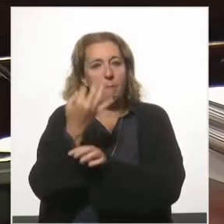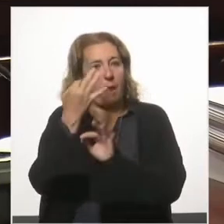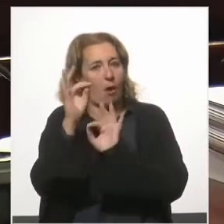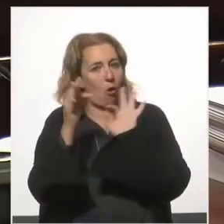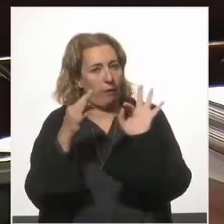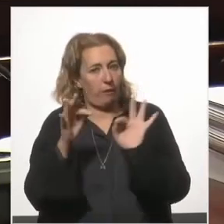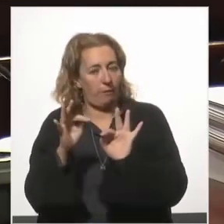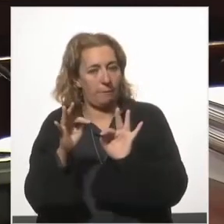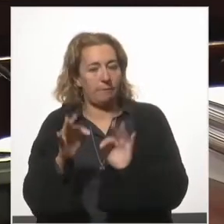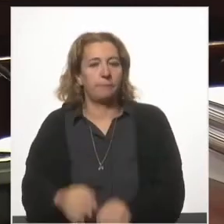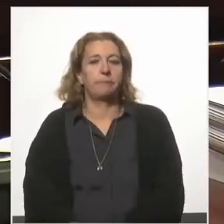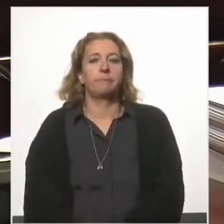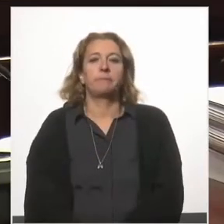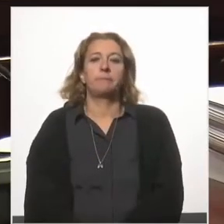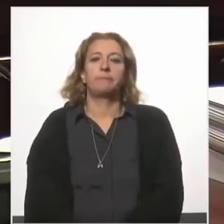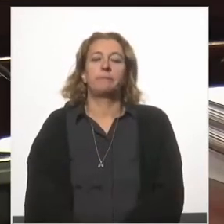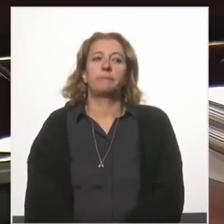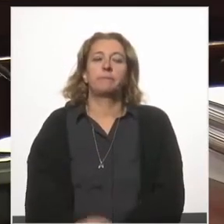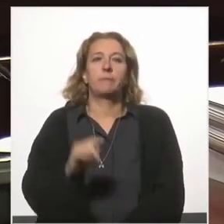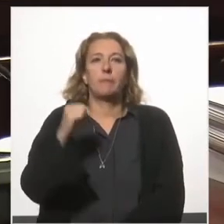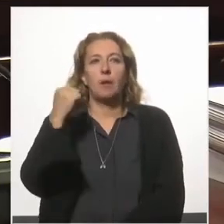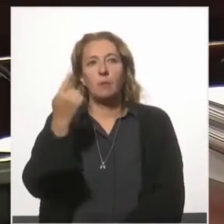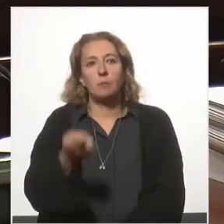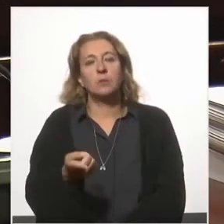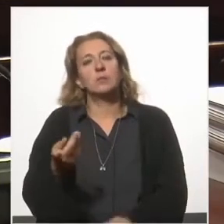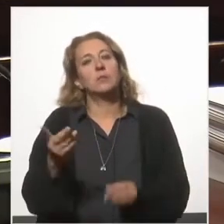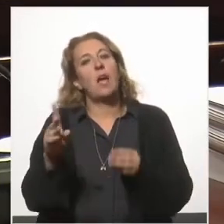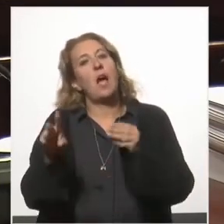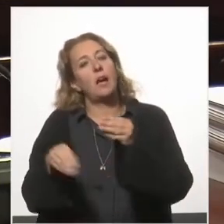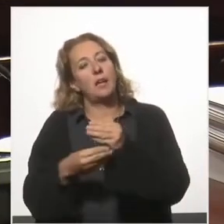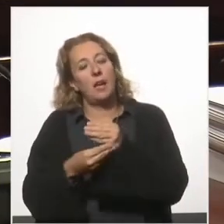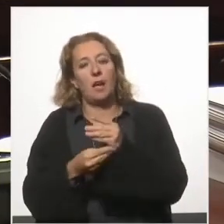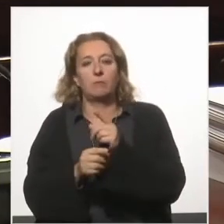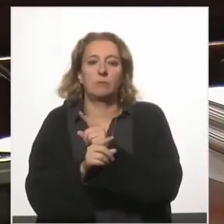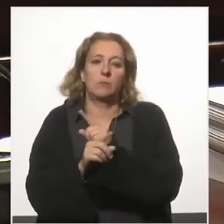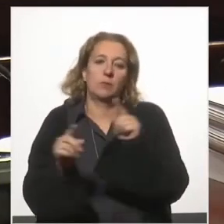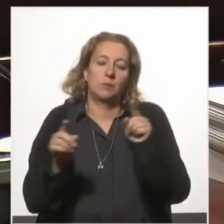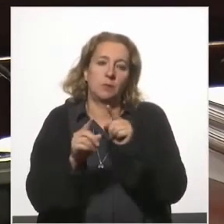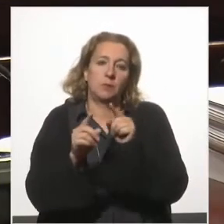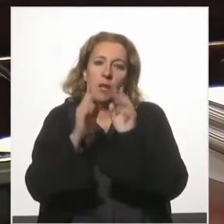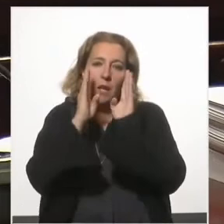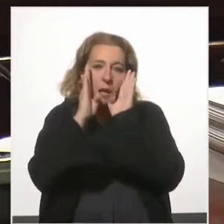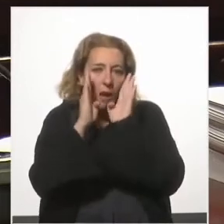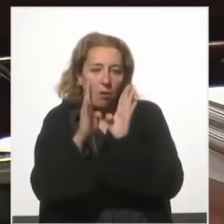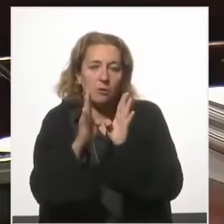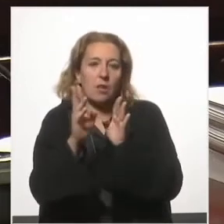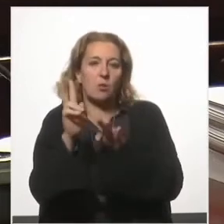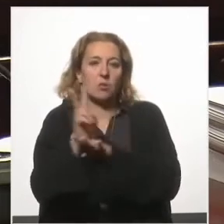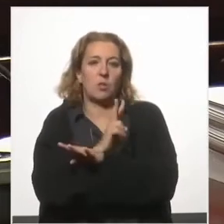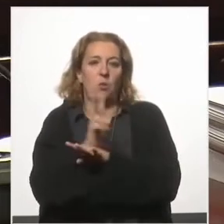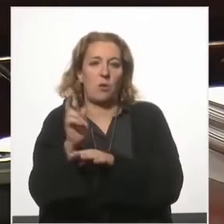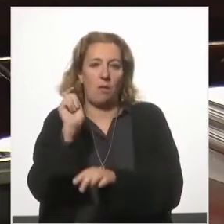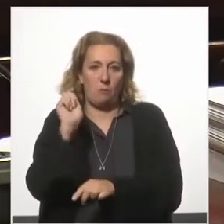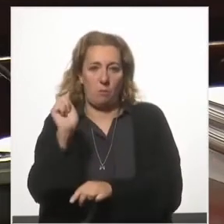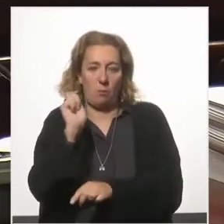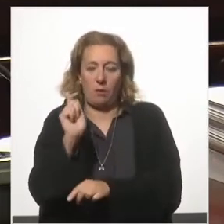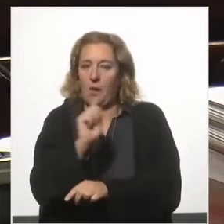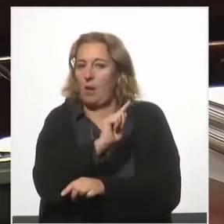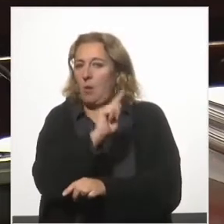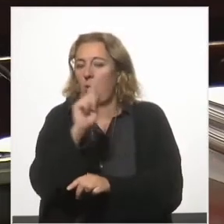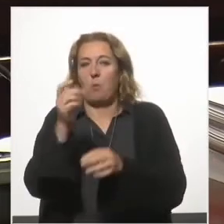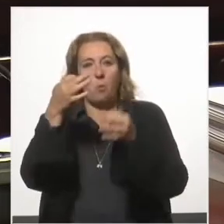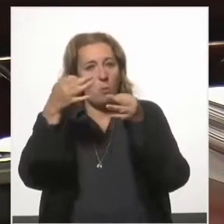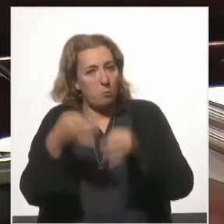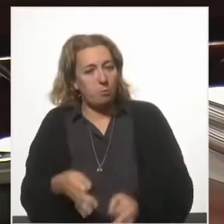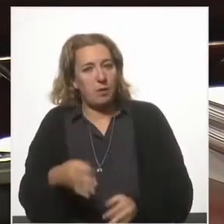corregir. Y luego agrega, bueno, no hemos encauzado la seguridad pública, no hemos cumplido en